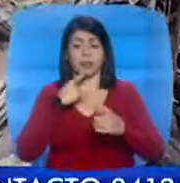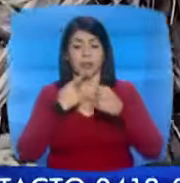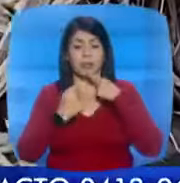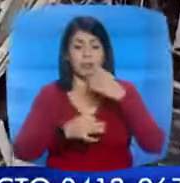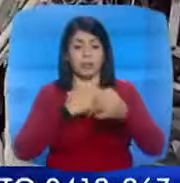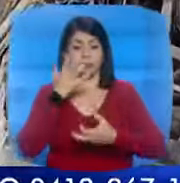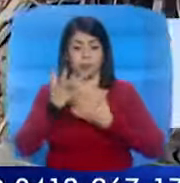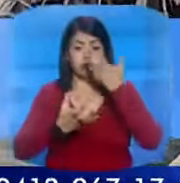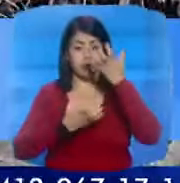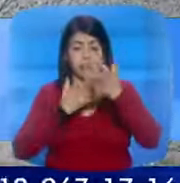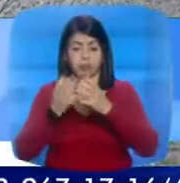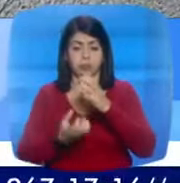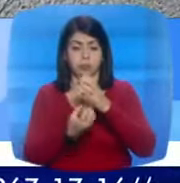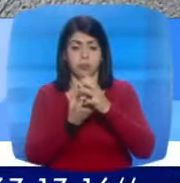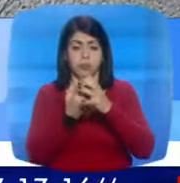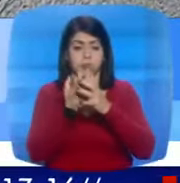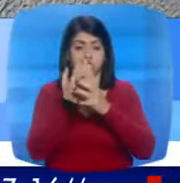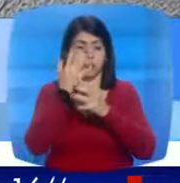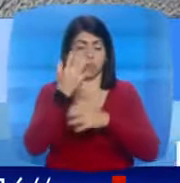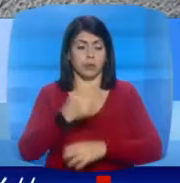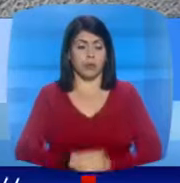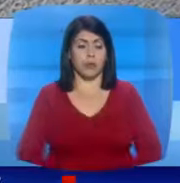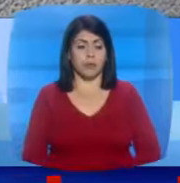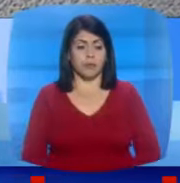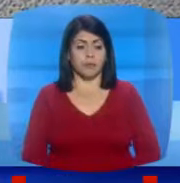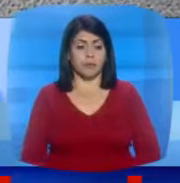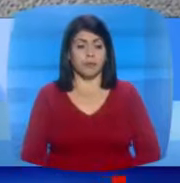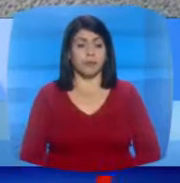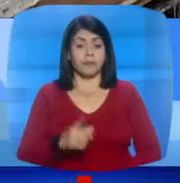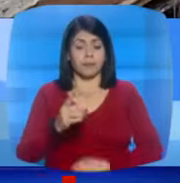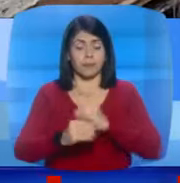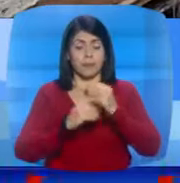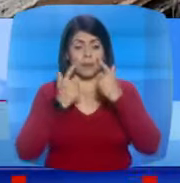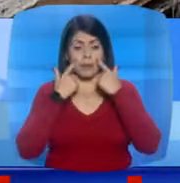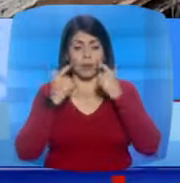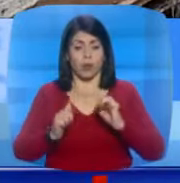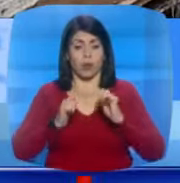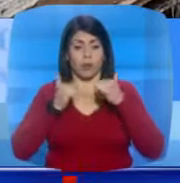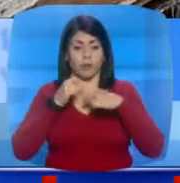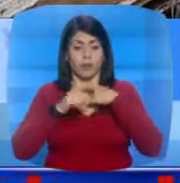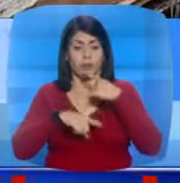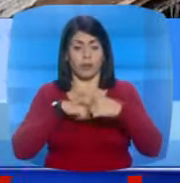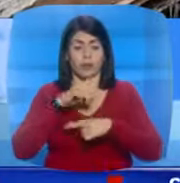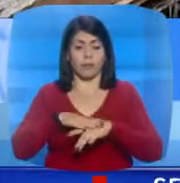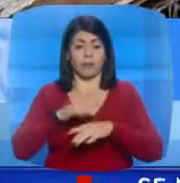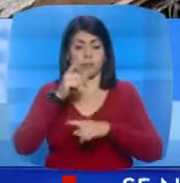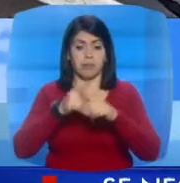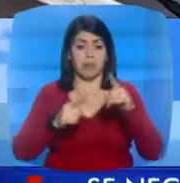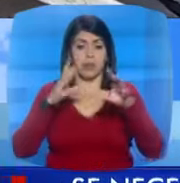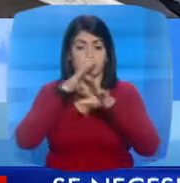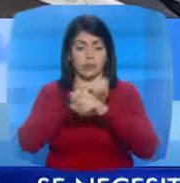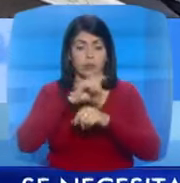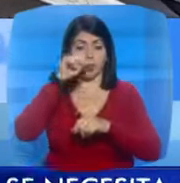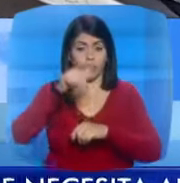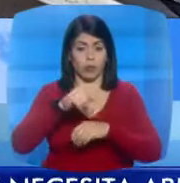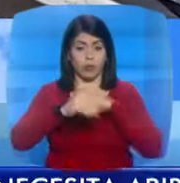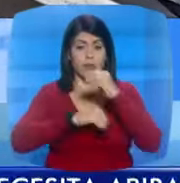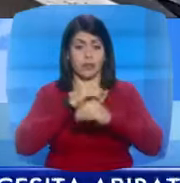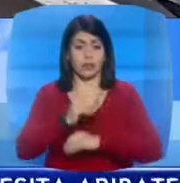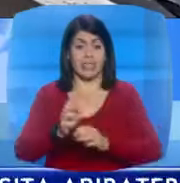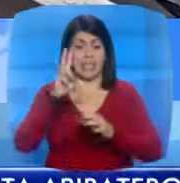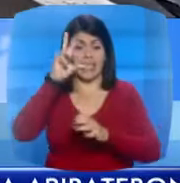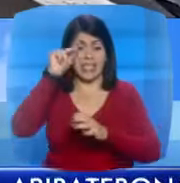que la erupción del monte Lewotobi Laki-Laki inició después de la medianoche de hoy, arrojando